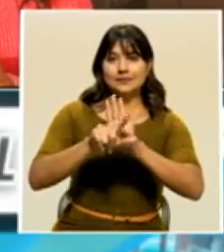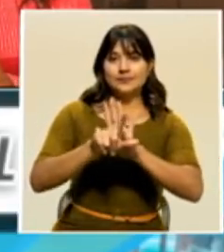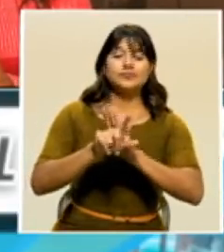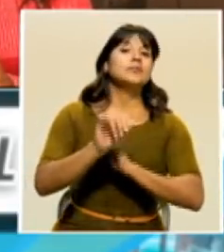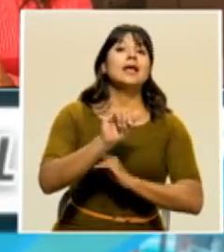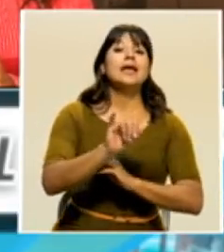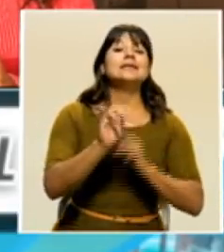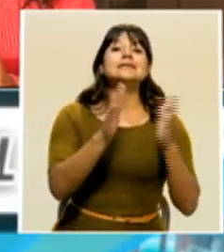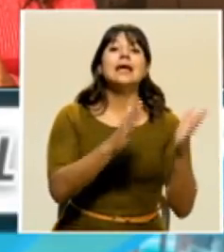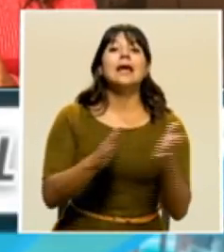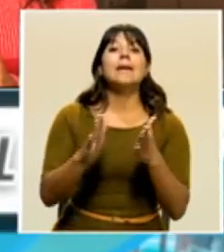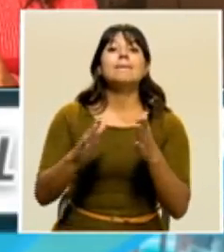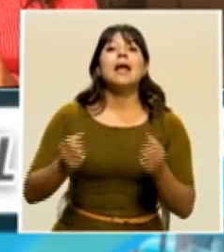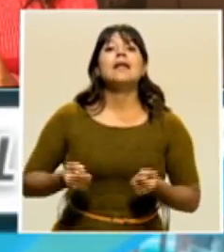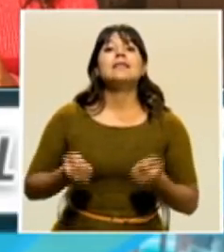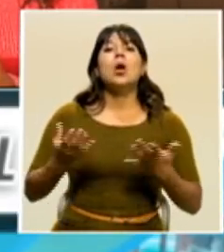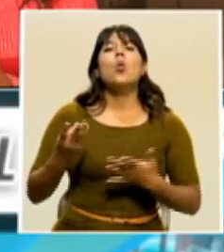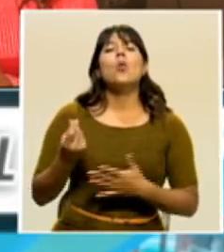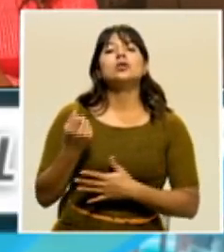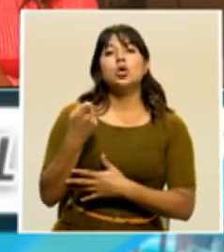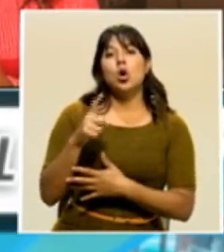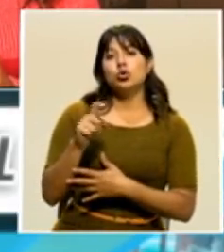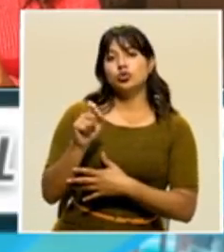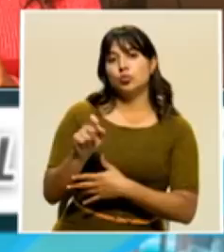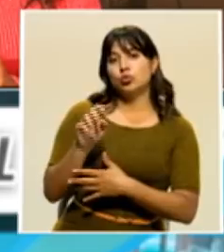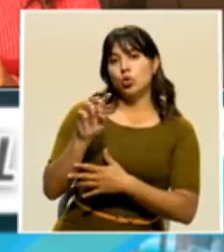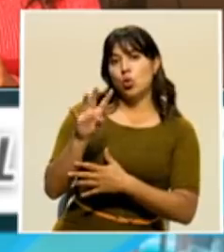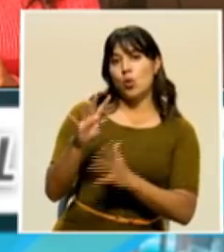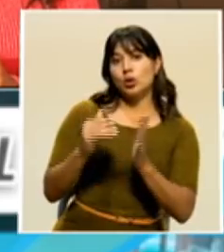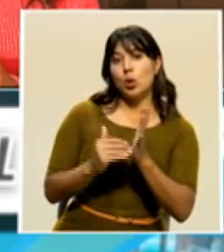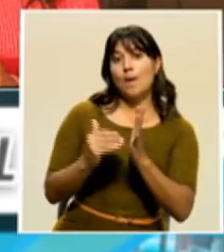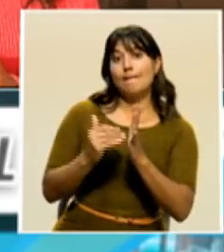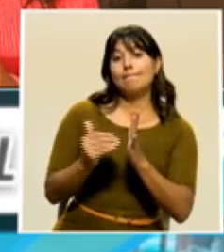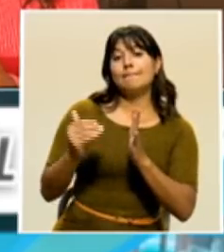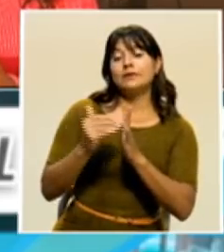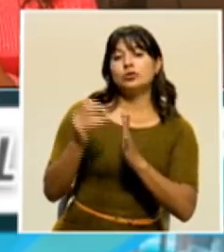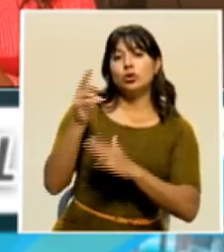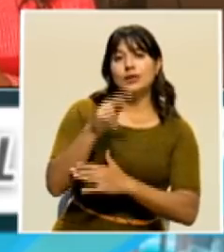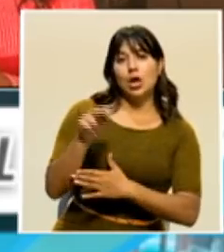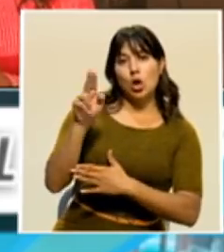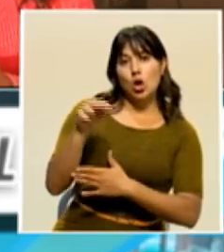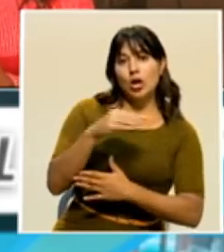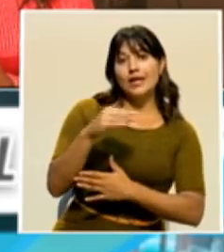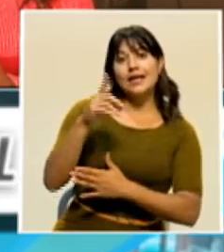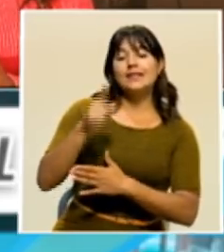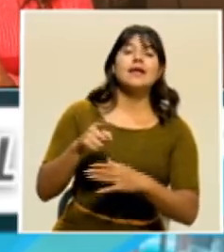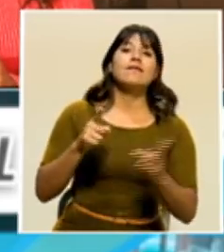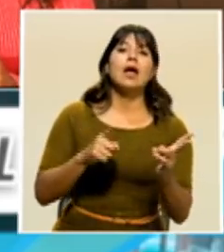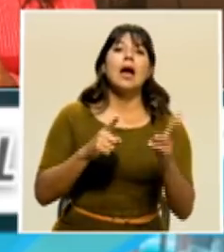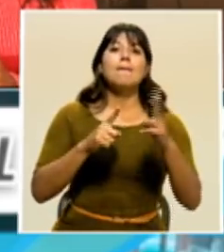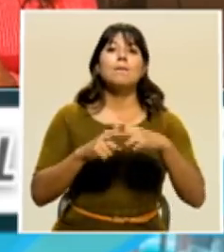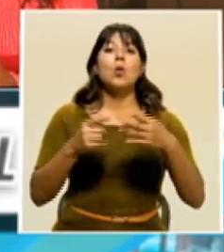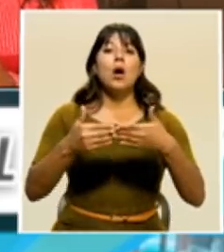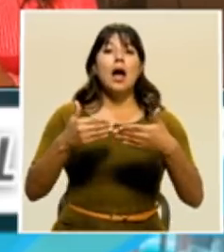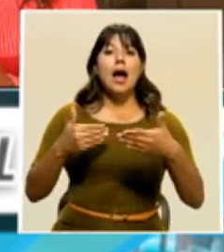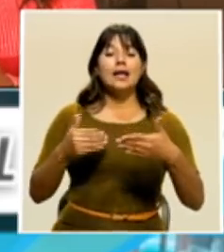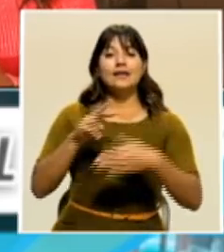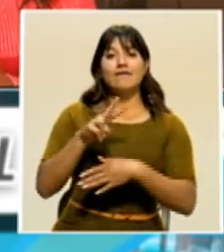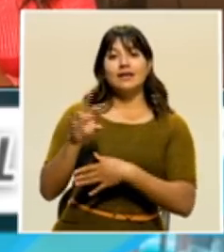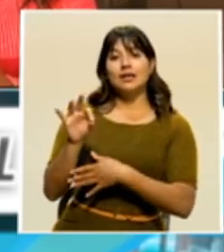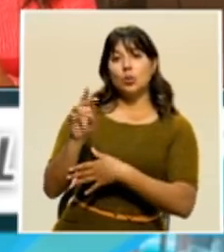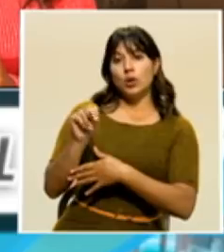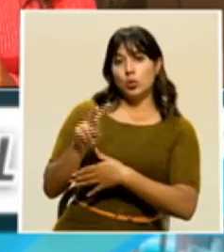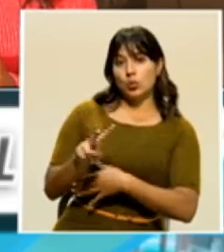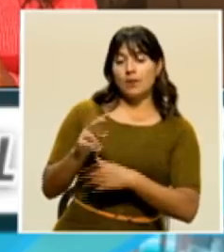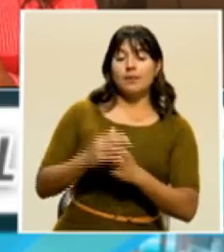plan de gastos es de 11.4 billones de colones y debe aprobarse antes del 29 de